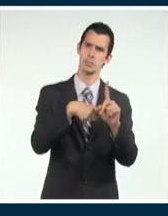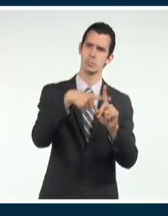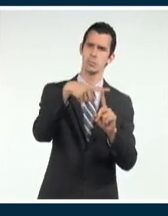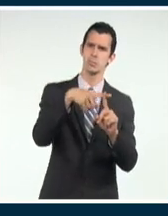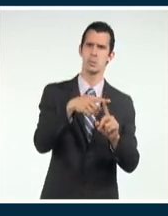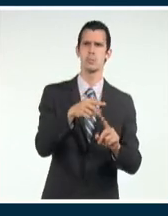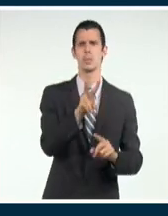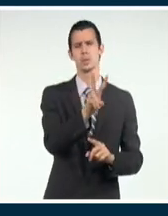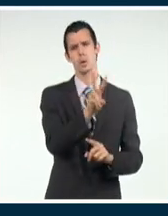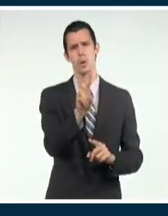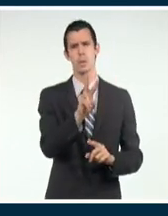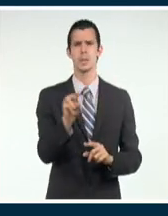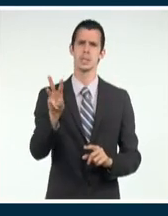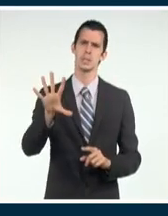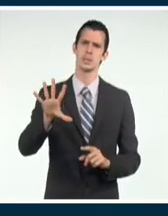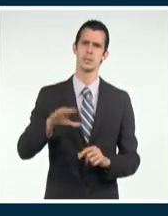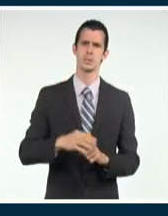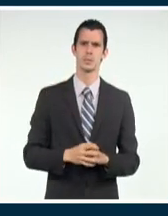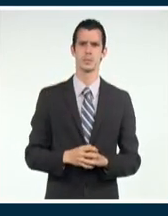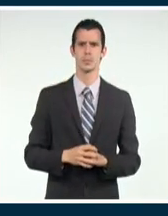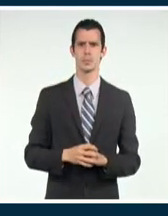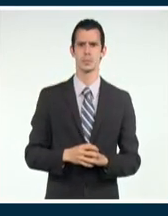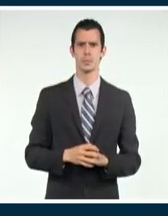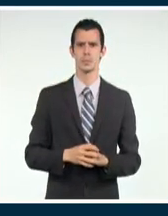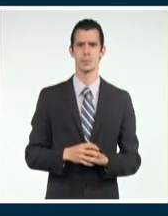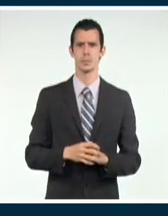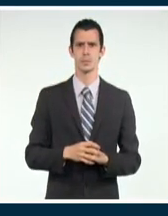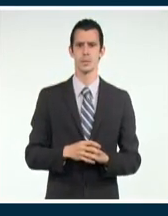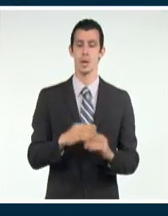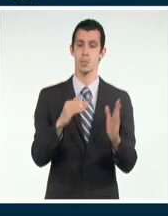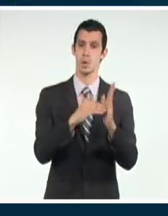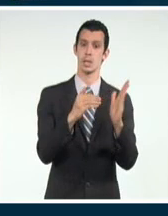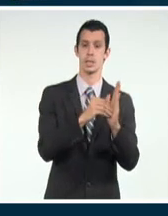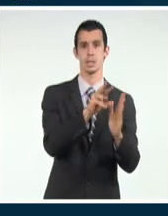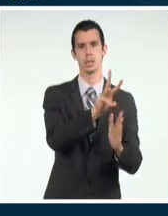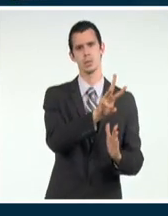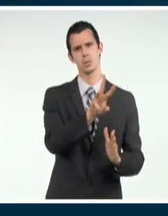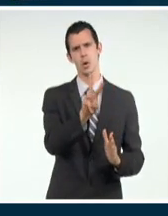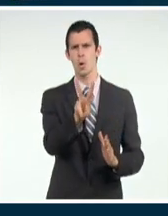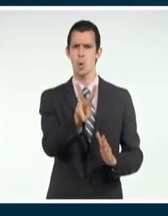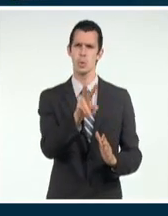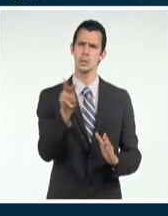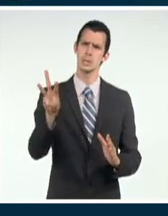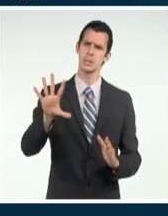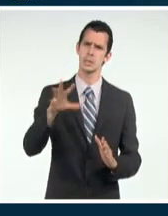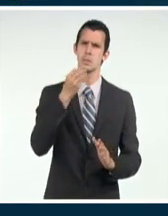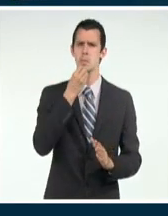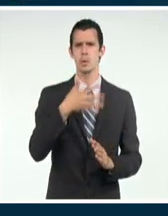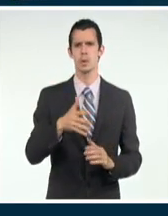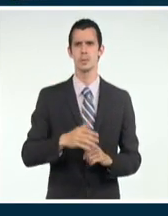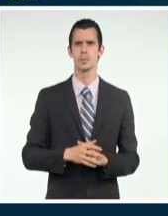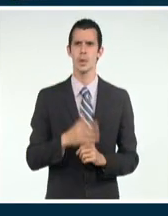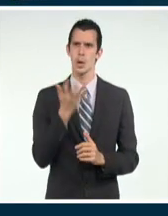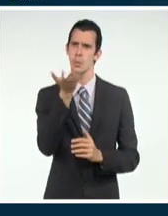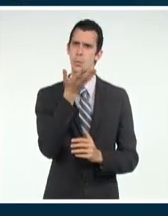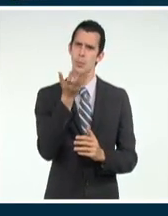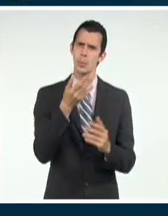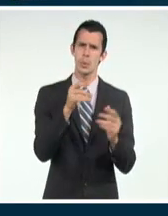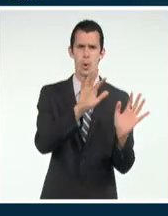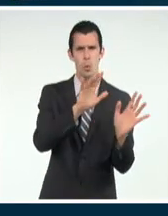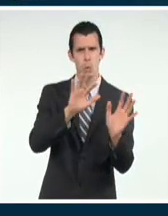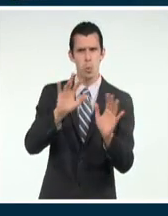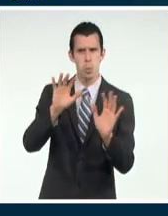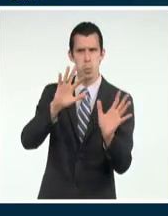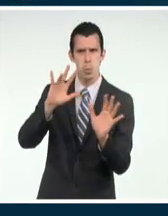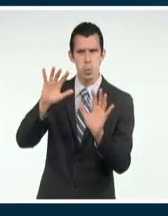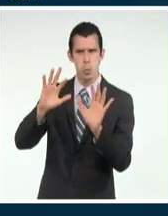con máximas en la tarde entre 32 y 35 grados Celsius. Los vientos soplarán del nordeste al este entre 10 y 25 kilómetros